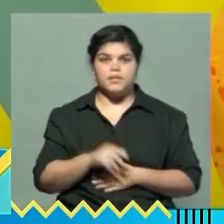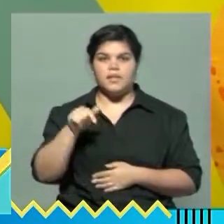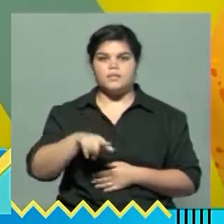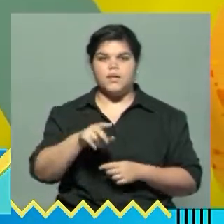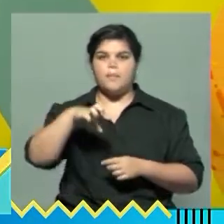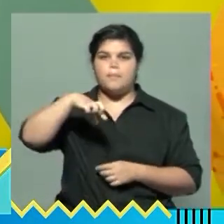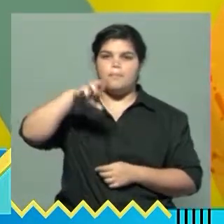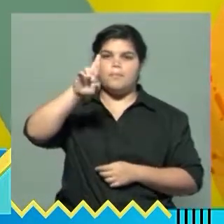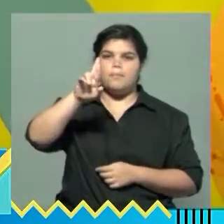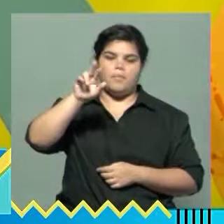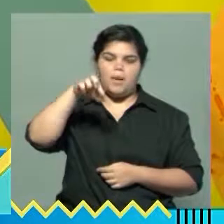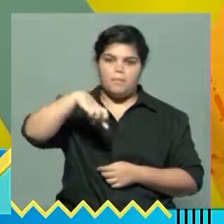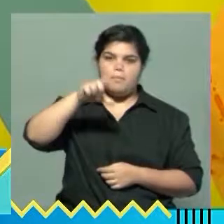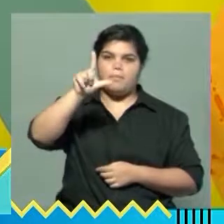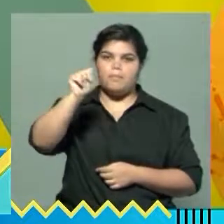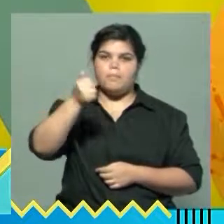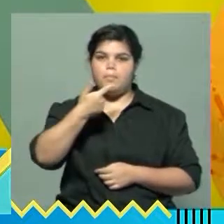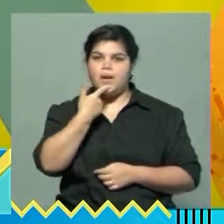plasticidad.